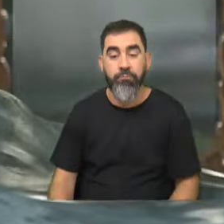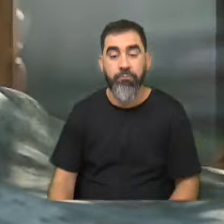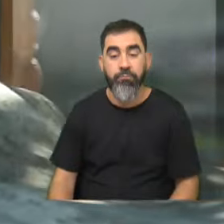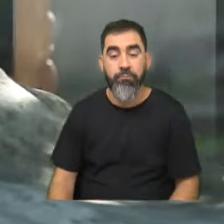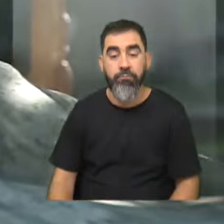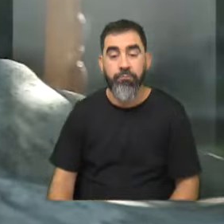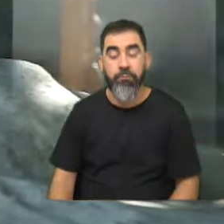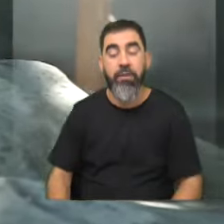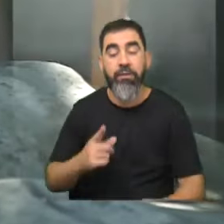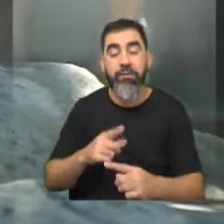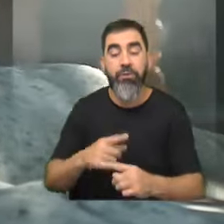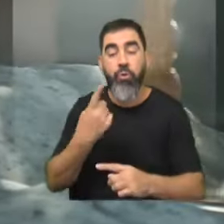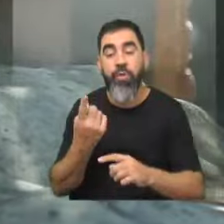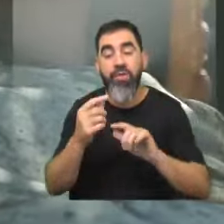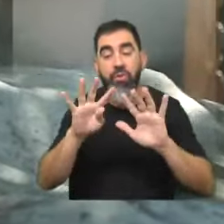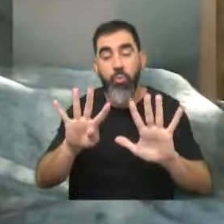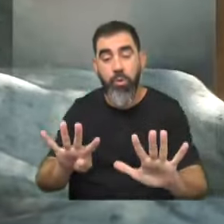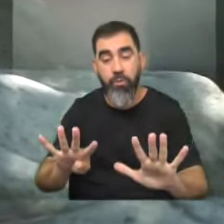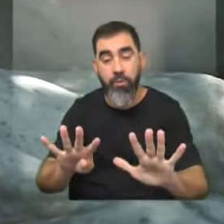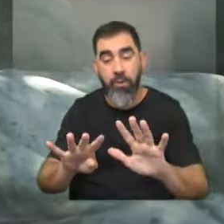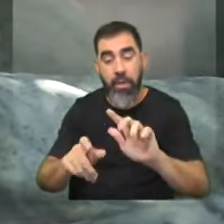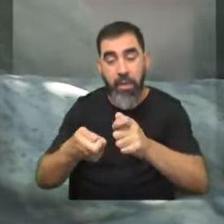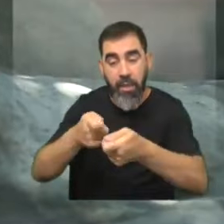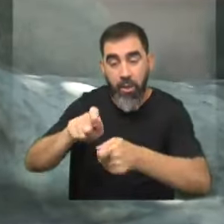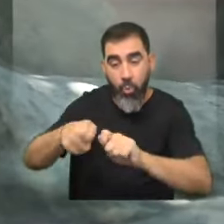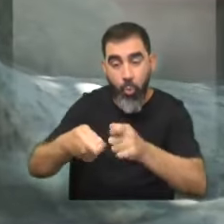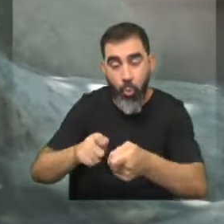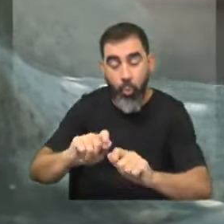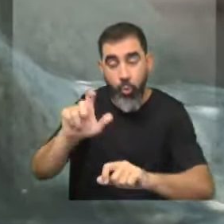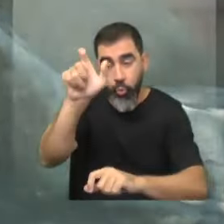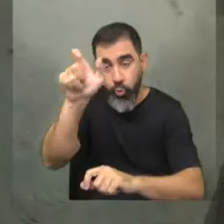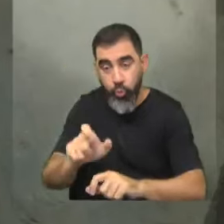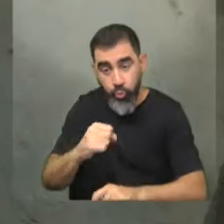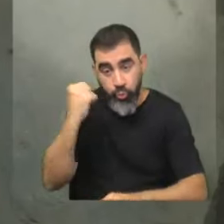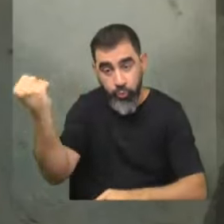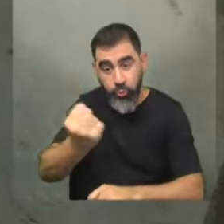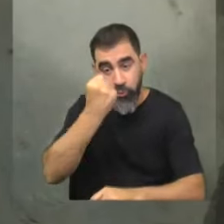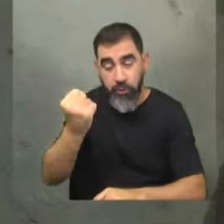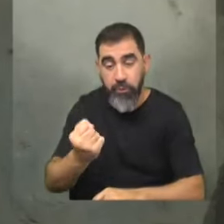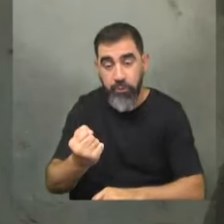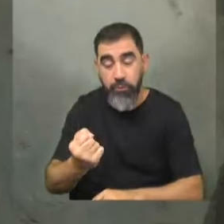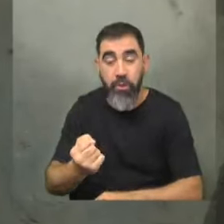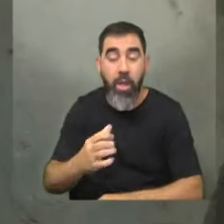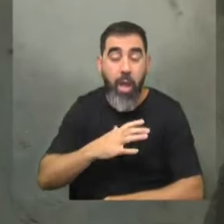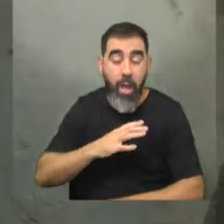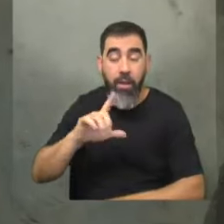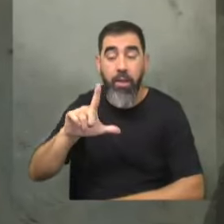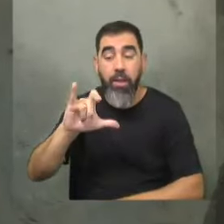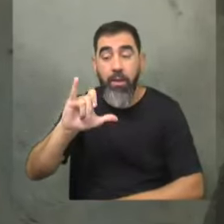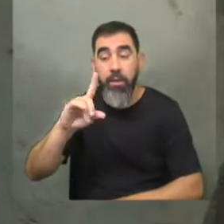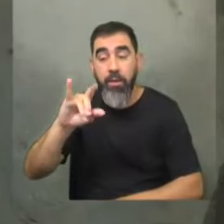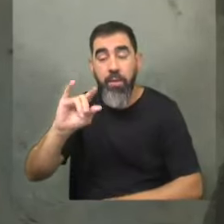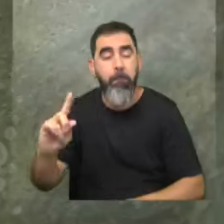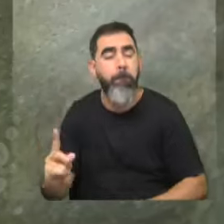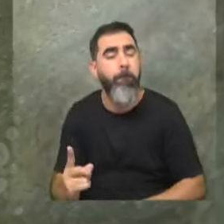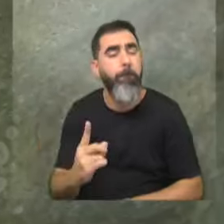En el siglo XIX, de los escultores italianos bien importante, tenemos el ejemplo de José Livi, que fue de los primeros que